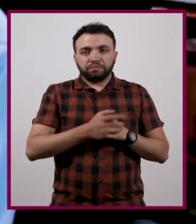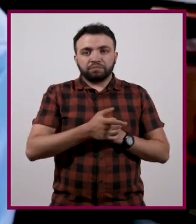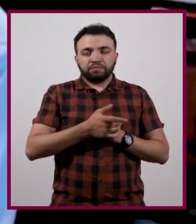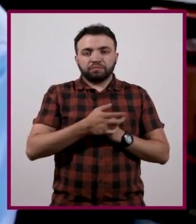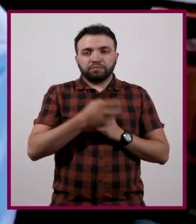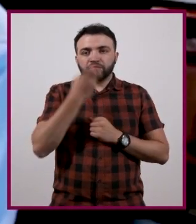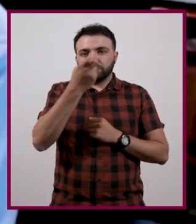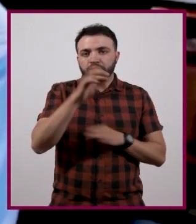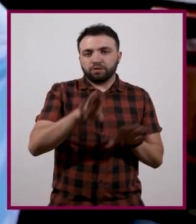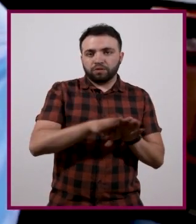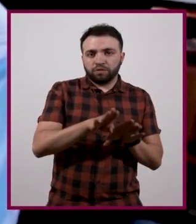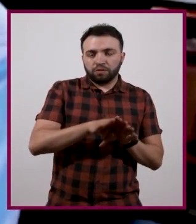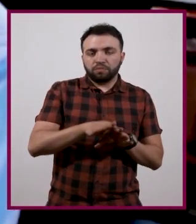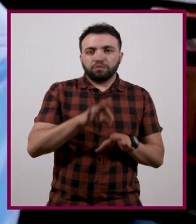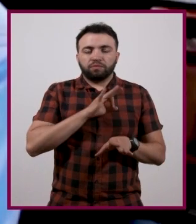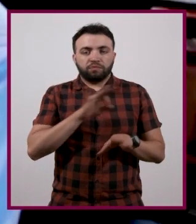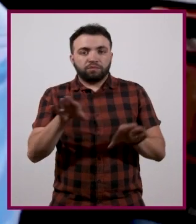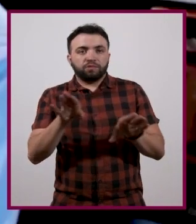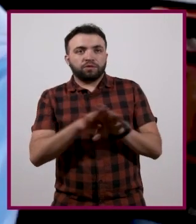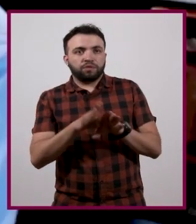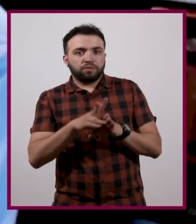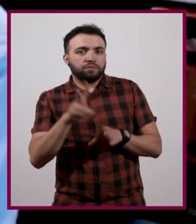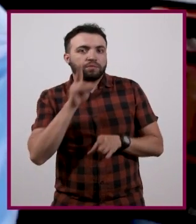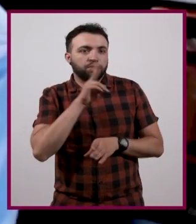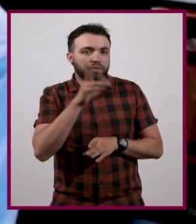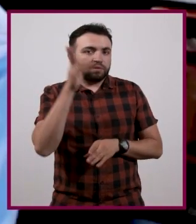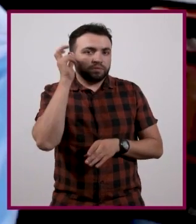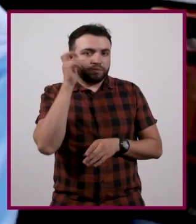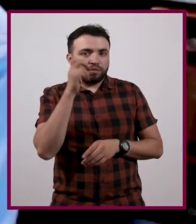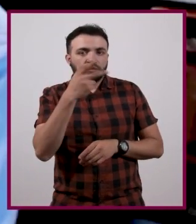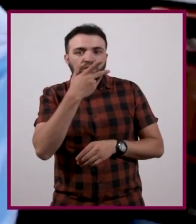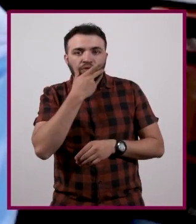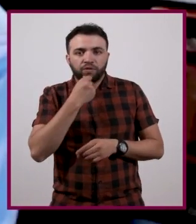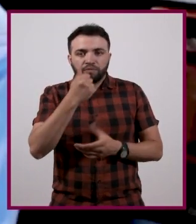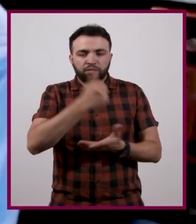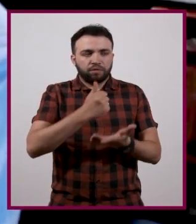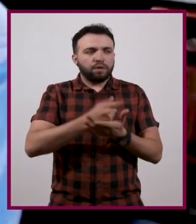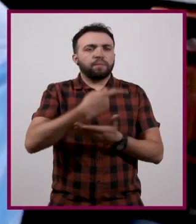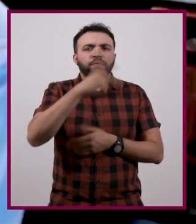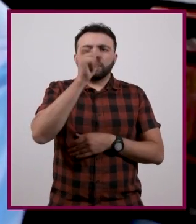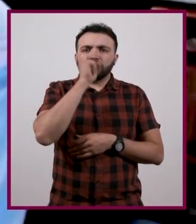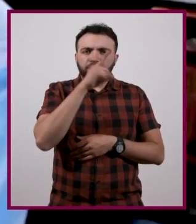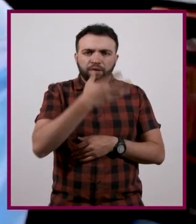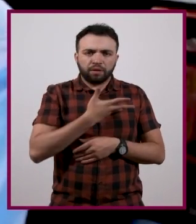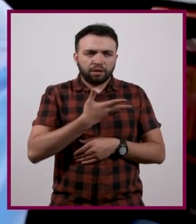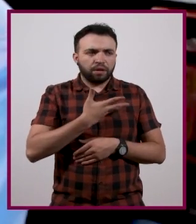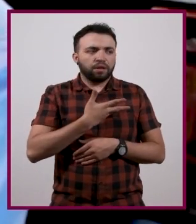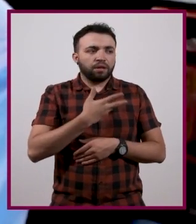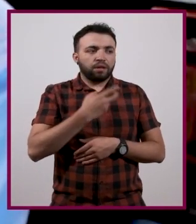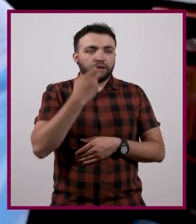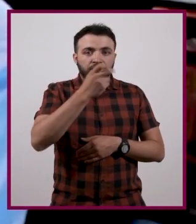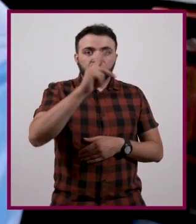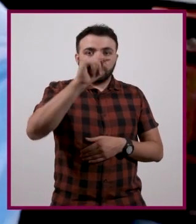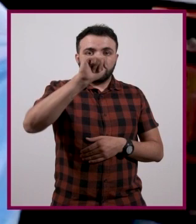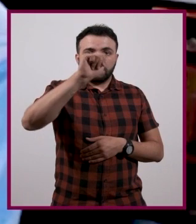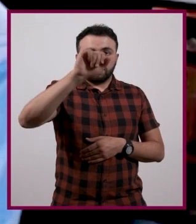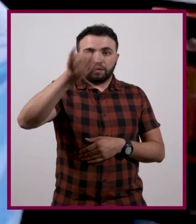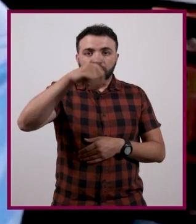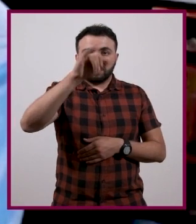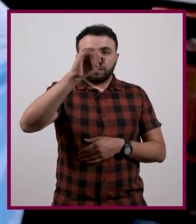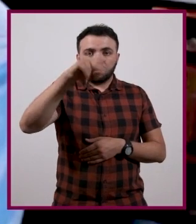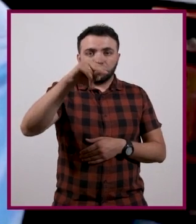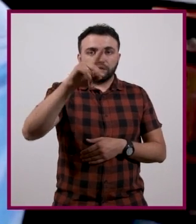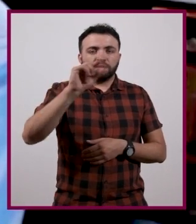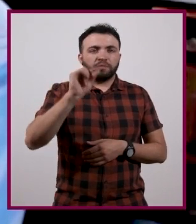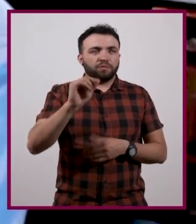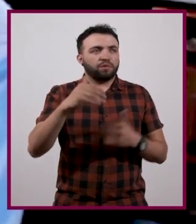para el nombre de la ciudad, pero también existe la posibilidad de que por Tajín debamos